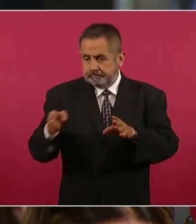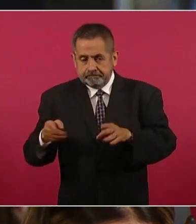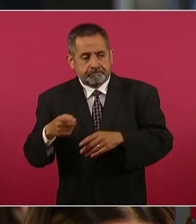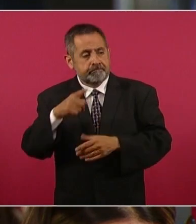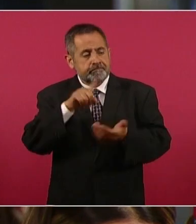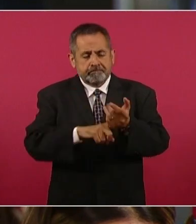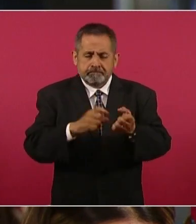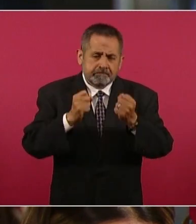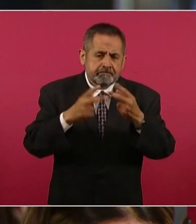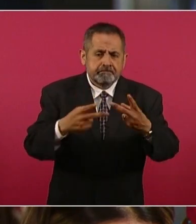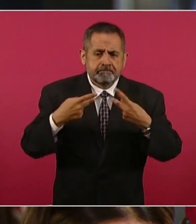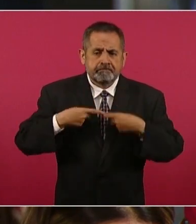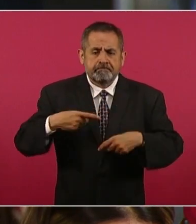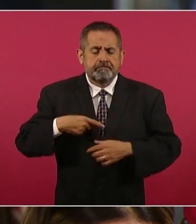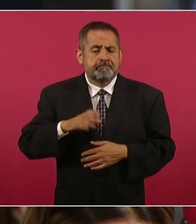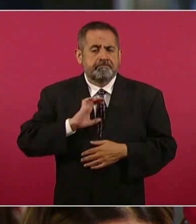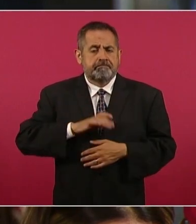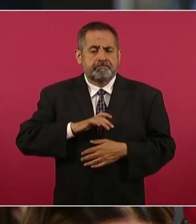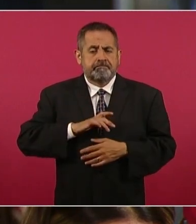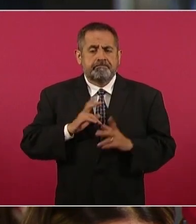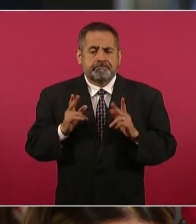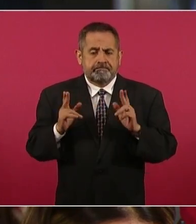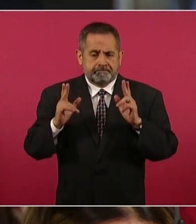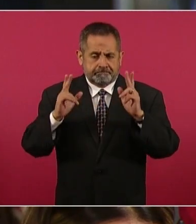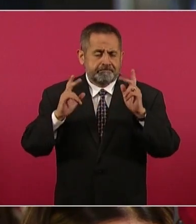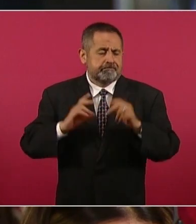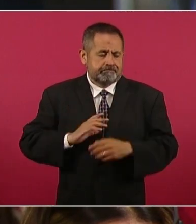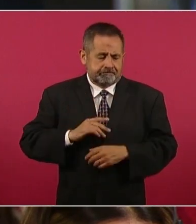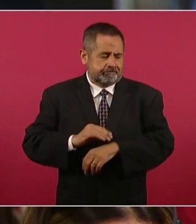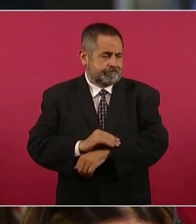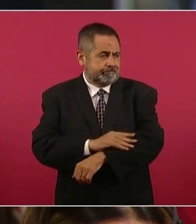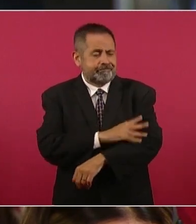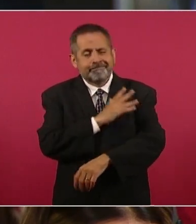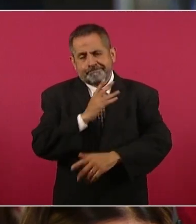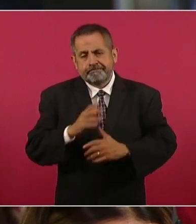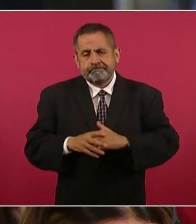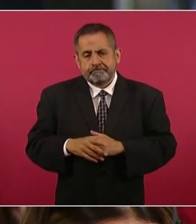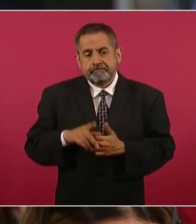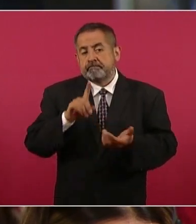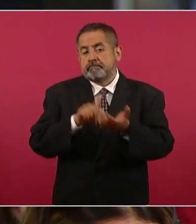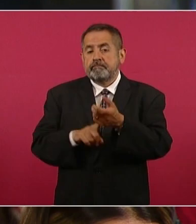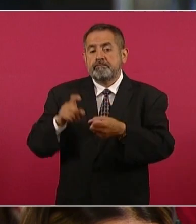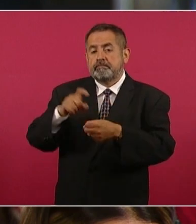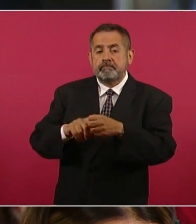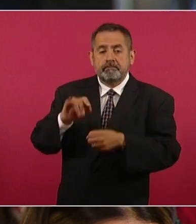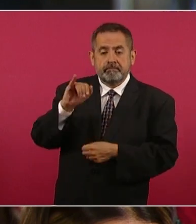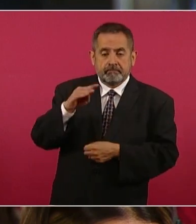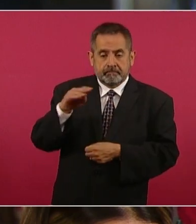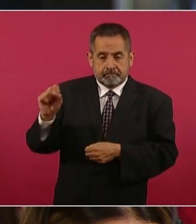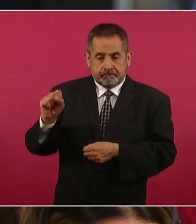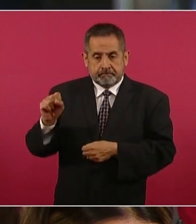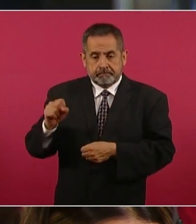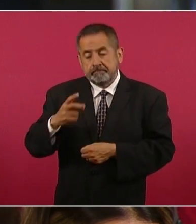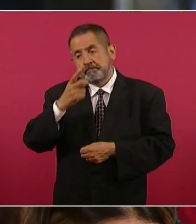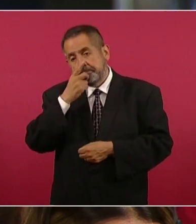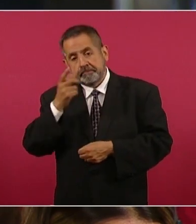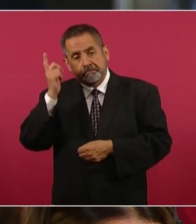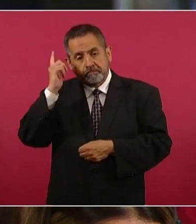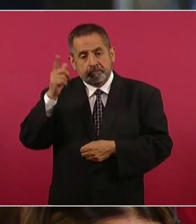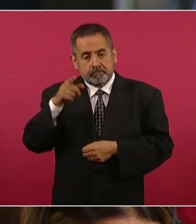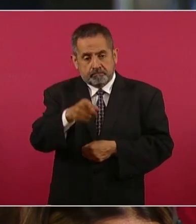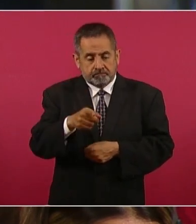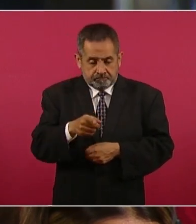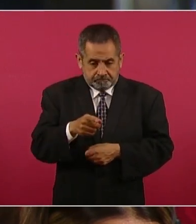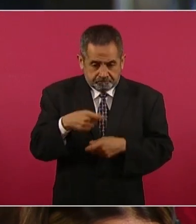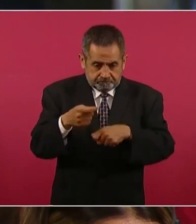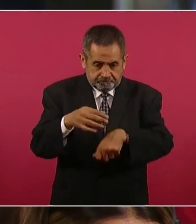cáncer, se atendieron, son derechohabientes del Instituto Mexicano del Seguro Social, y tenían la esperanza de que una vez que le dijo el médico